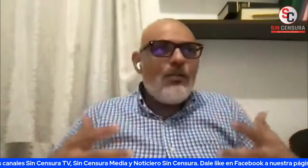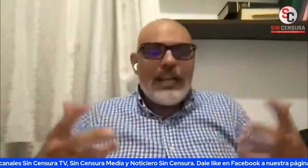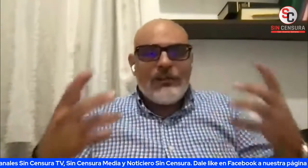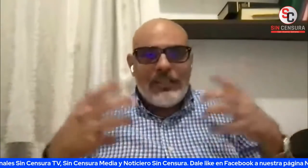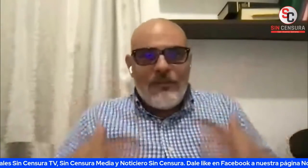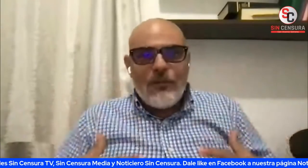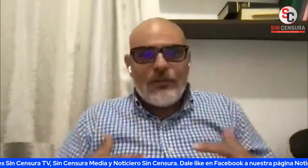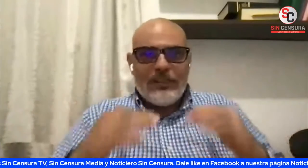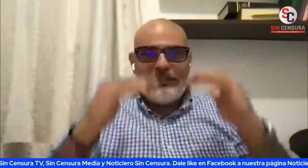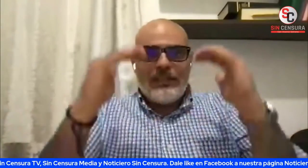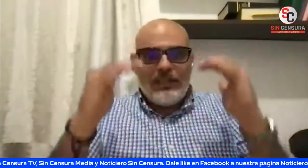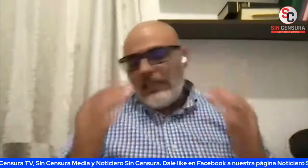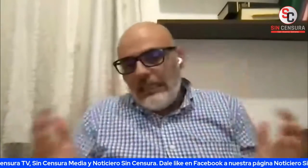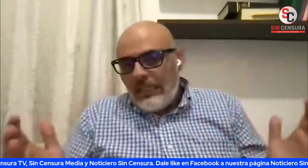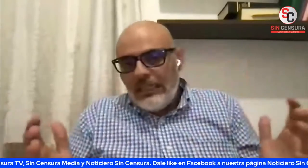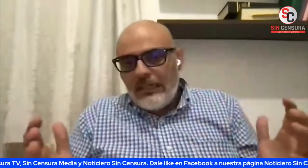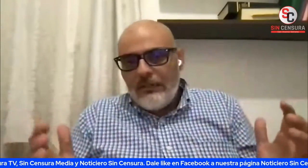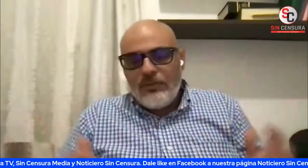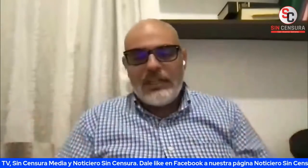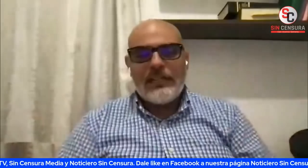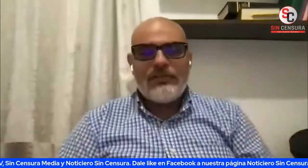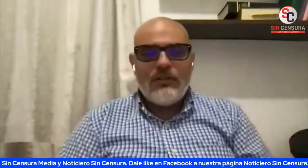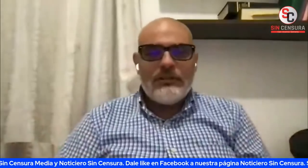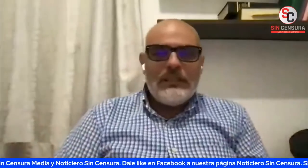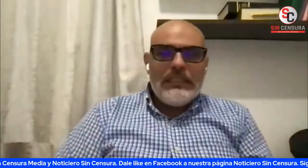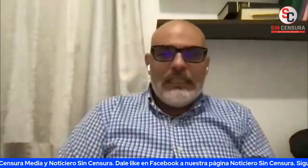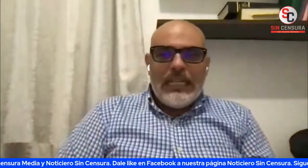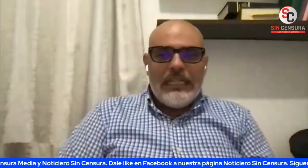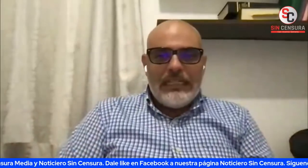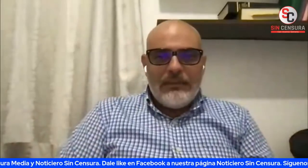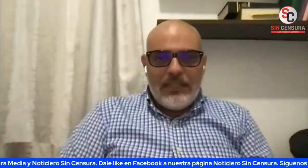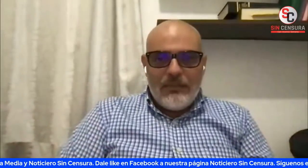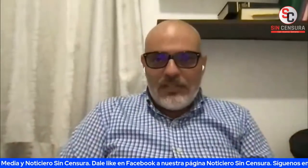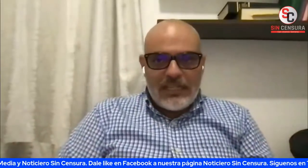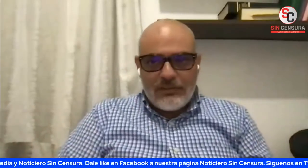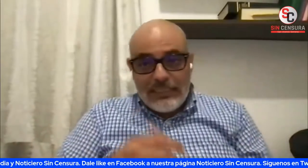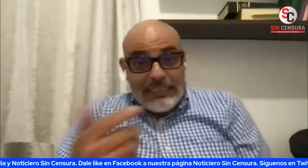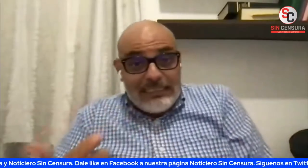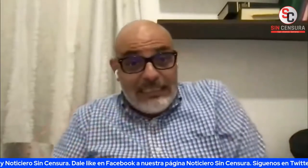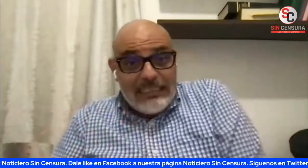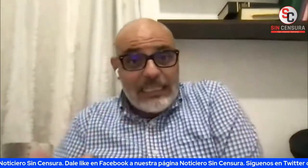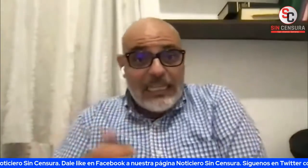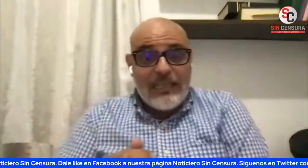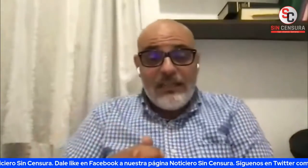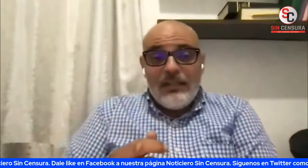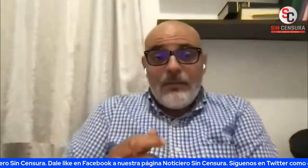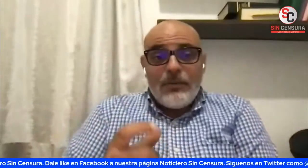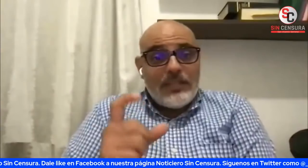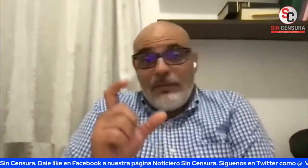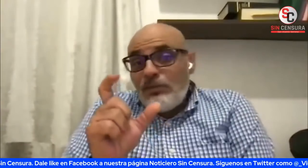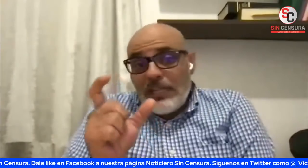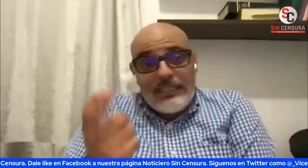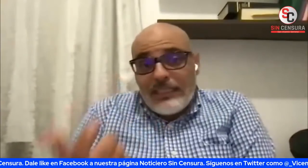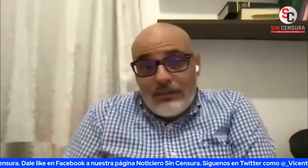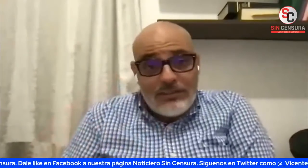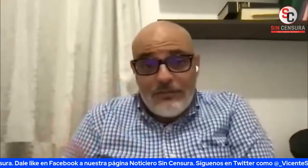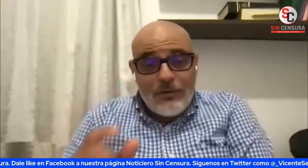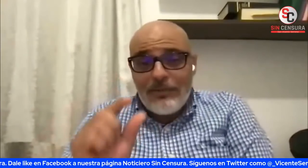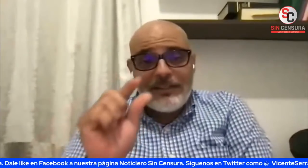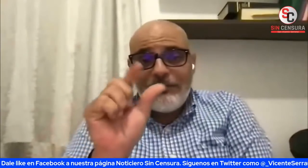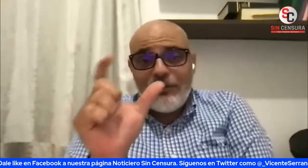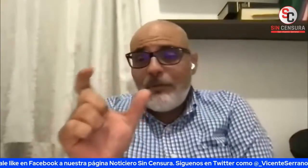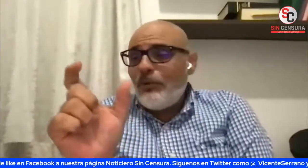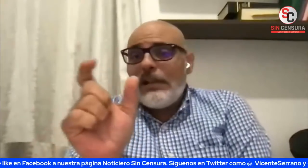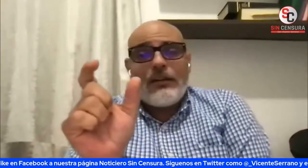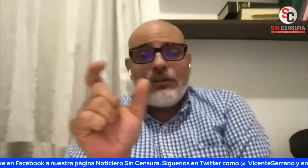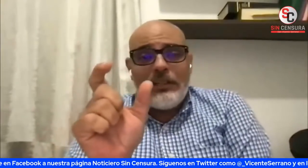No están jugando en el fondo, y tiene mucha razón en decir que pues hay mucha gente que no